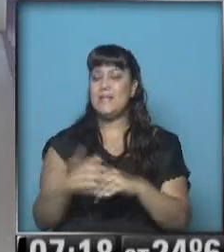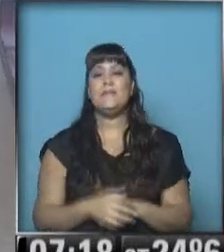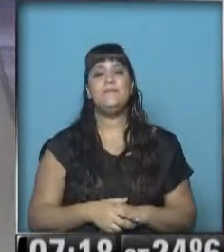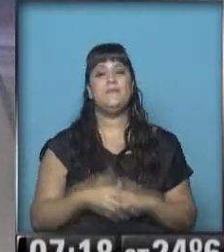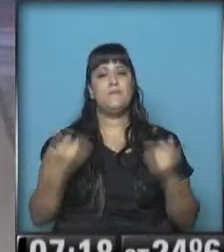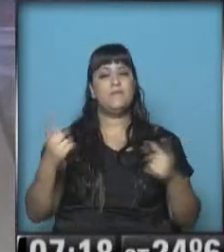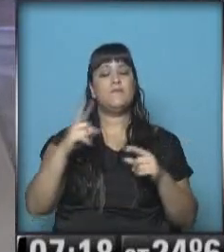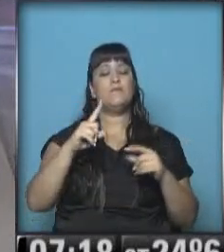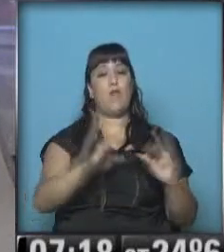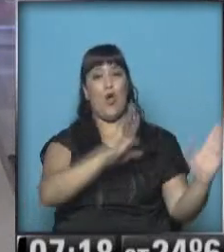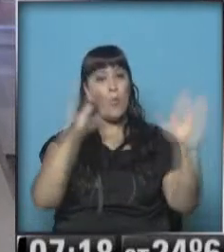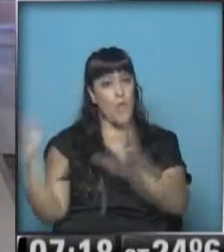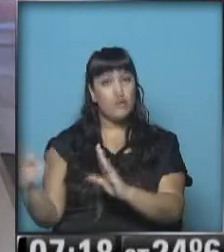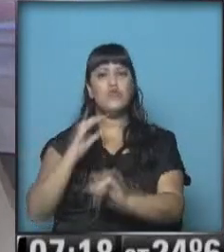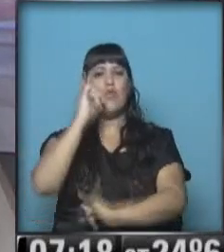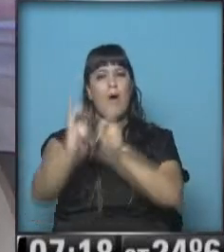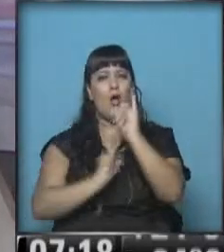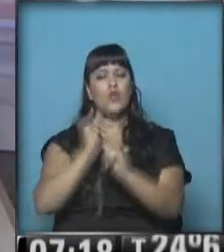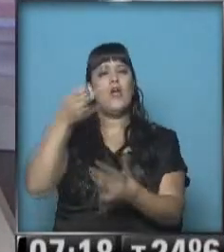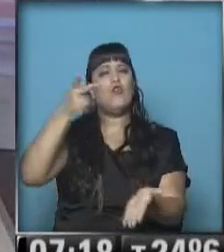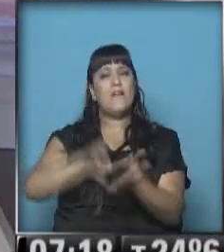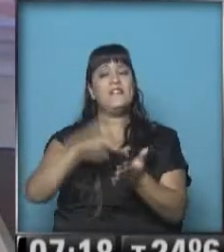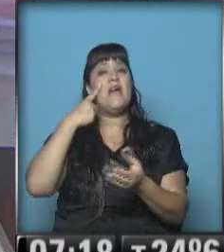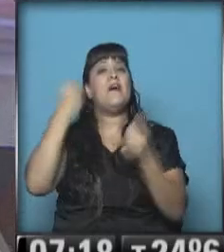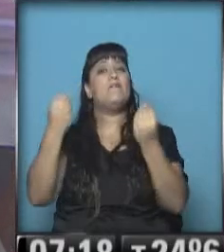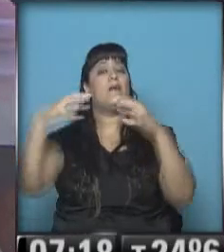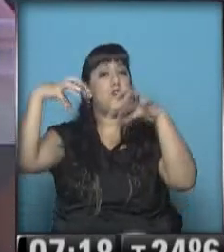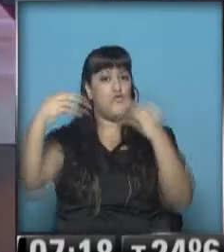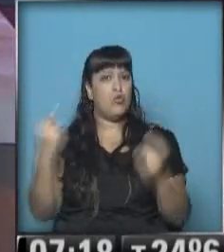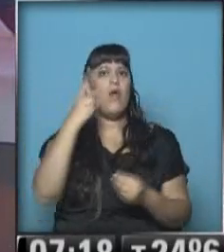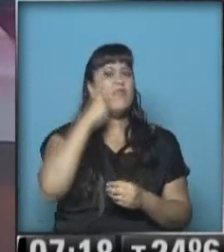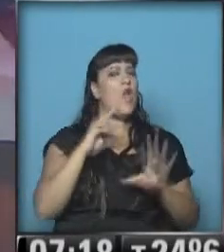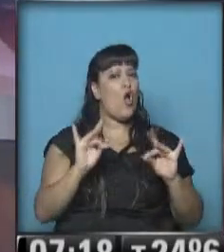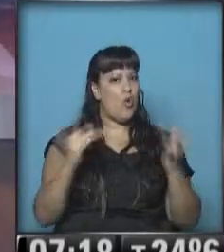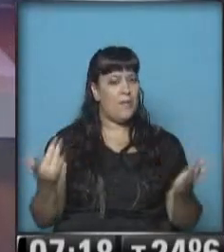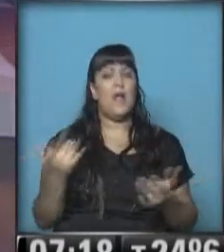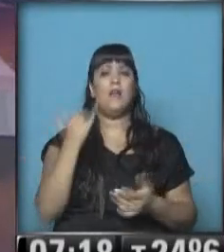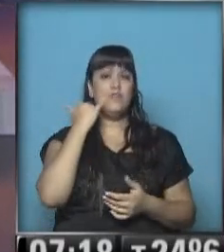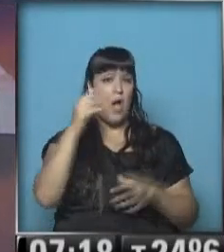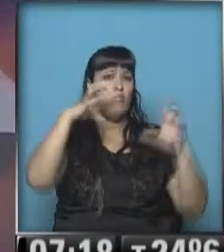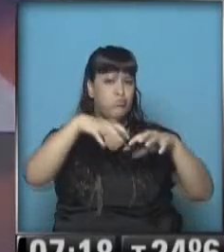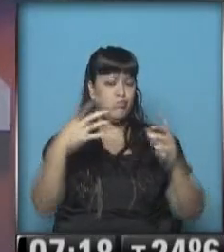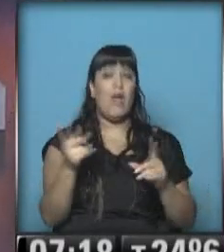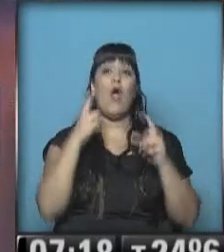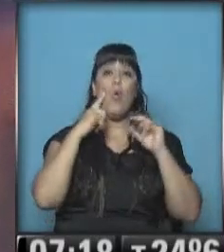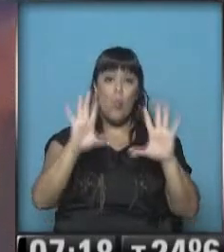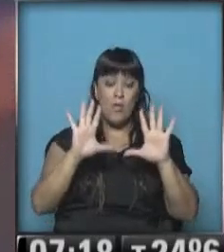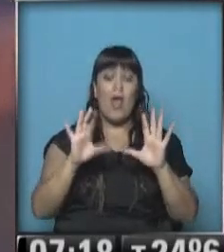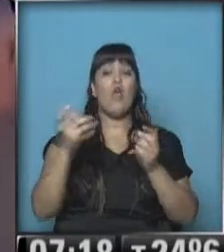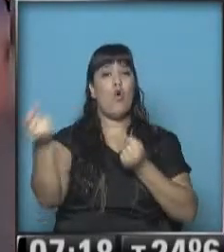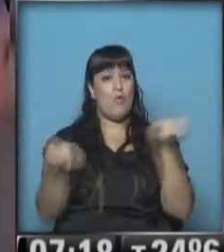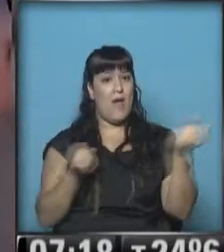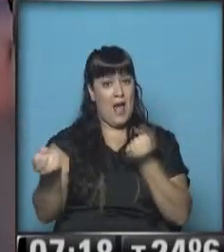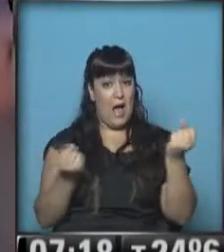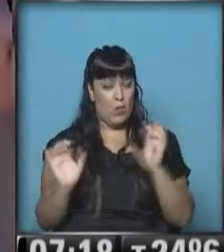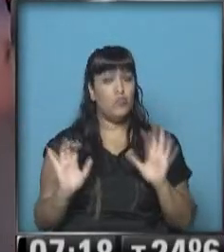en el próximo bloque otra vez vamos a ver qué pasa con estas lluvias. Día complicado hoy. Ya ha comenzado a llover y es por eso que tenés cuidado al momento de salir de